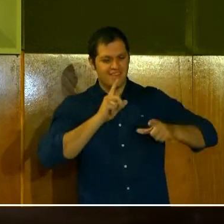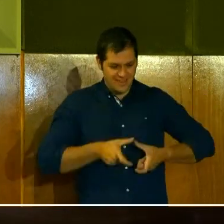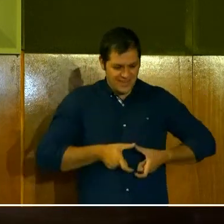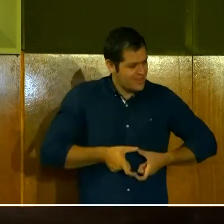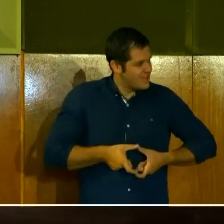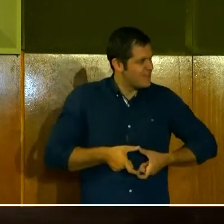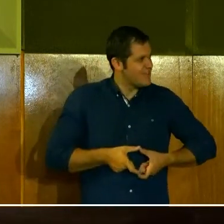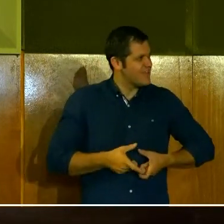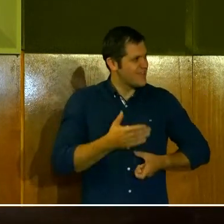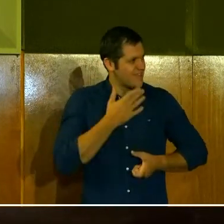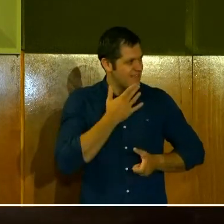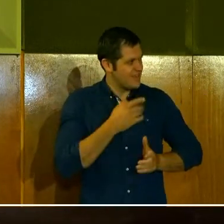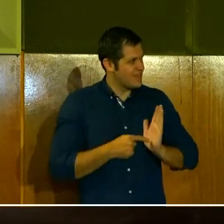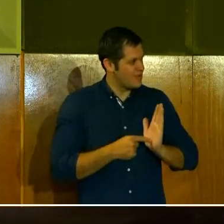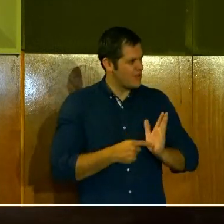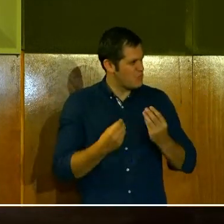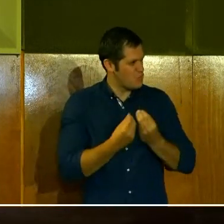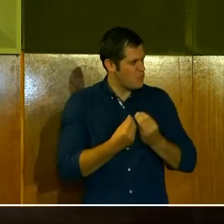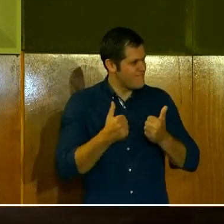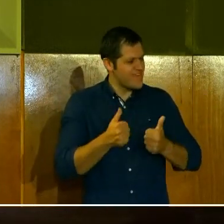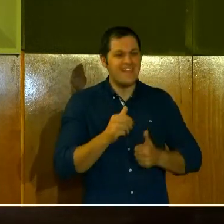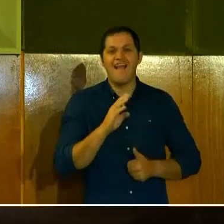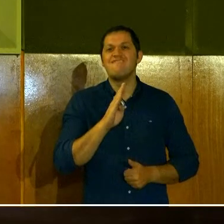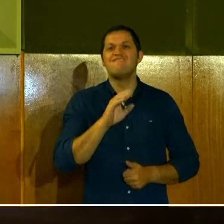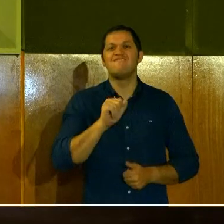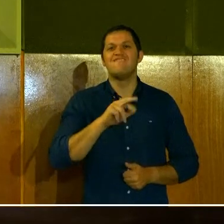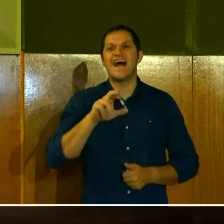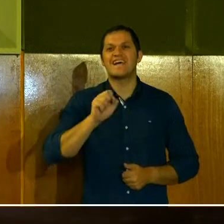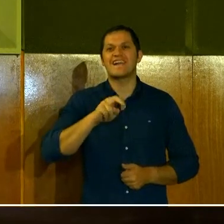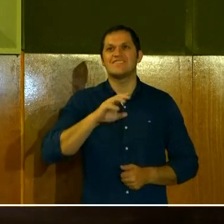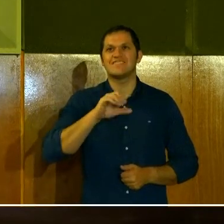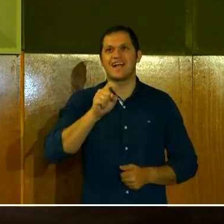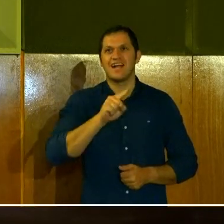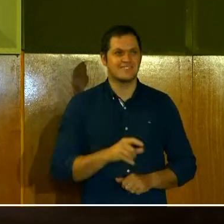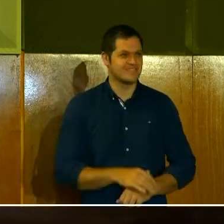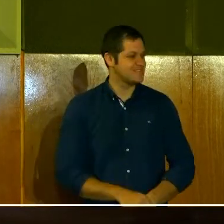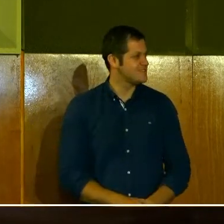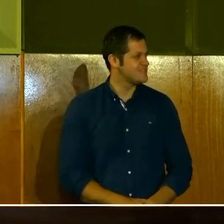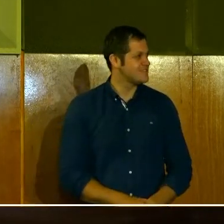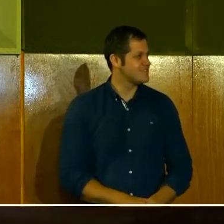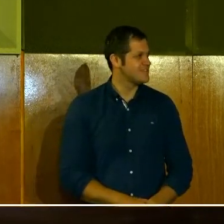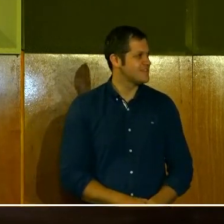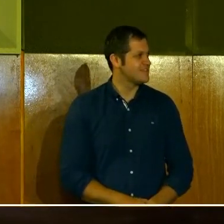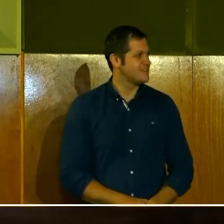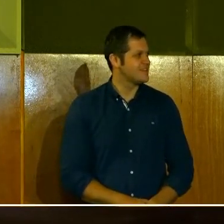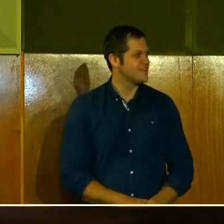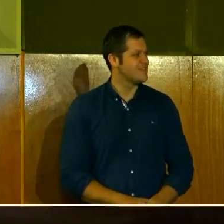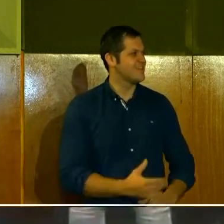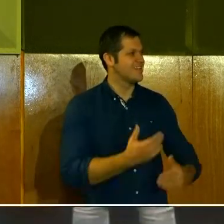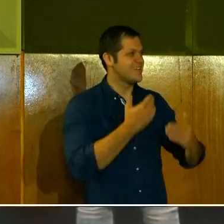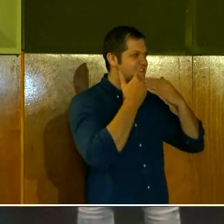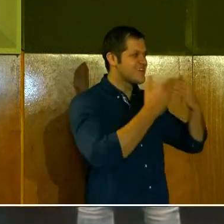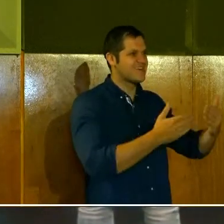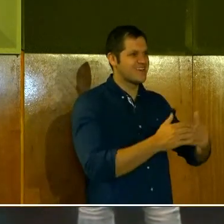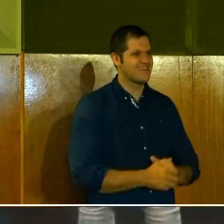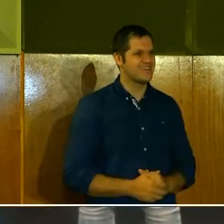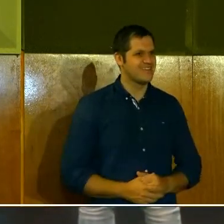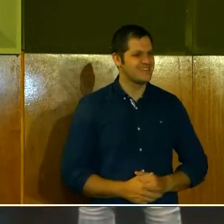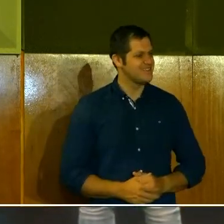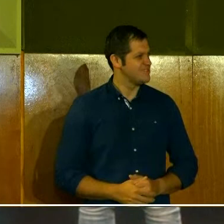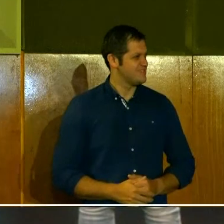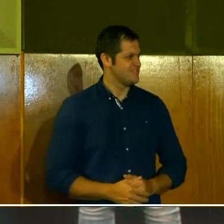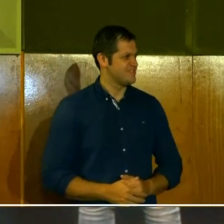cuál es tu nombre hola benjamín eres del club astronómico barrancas bbva y vienes con tu credencial